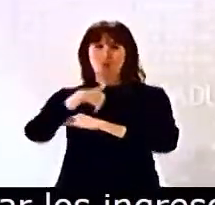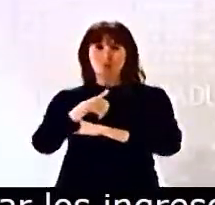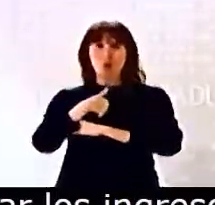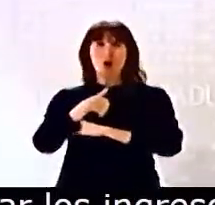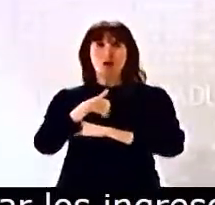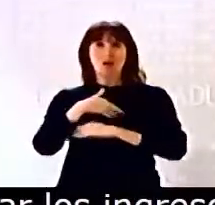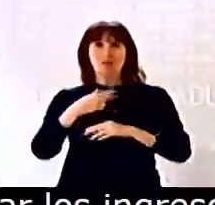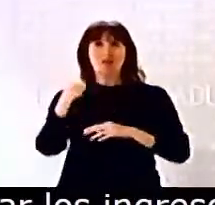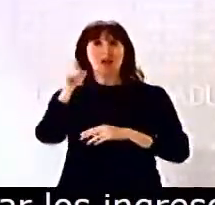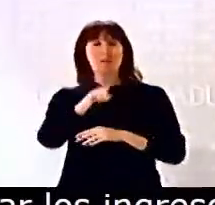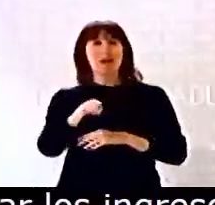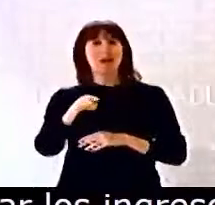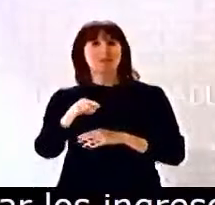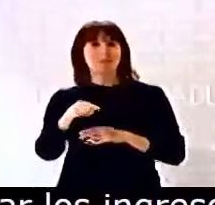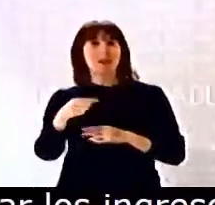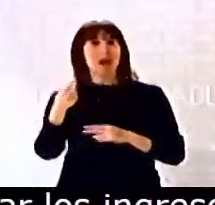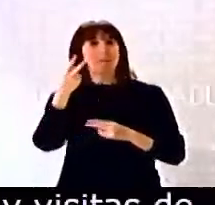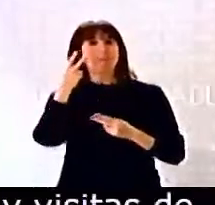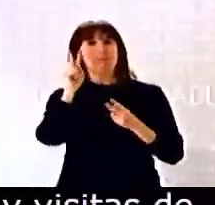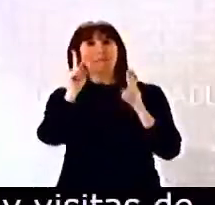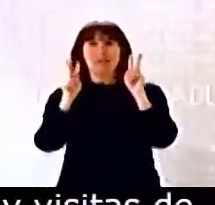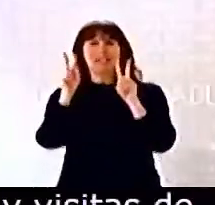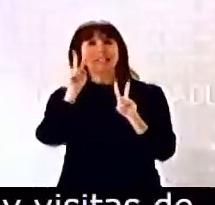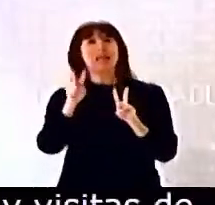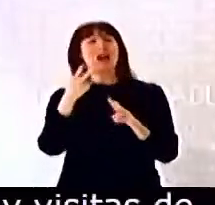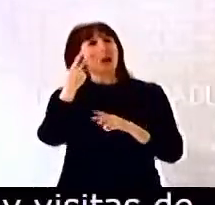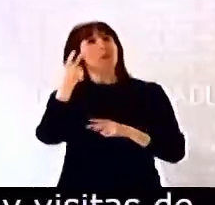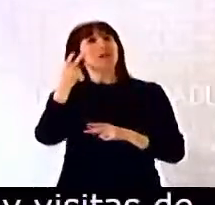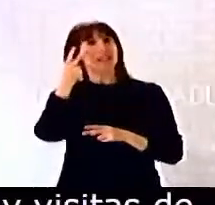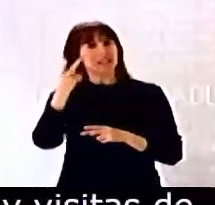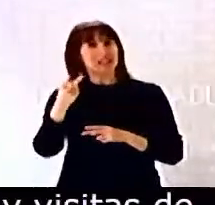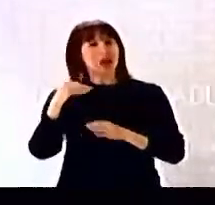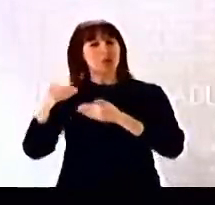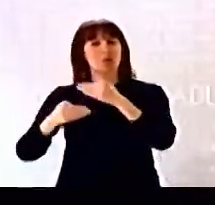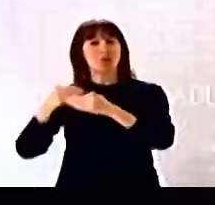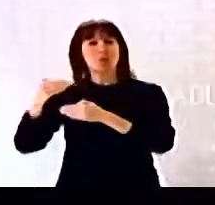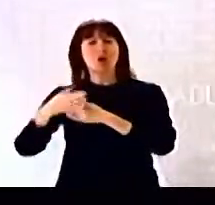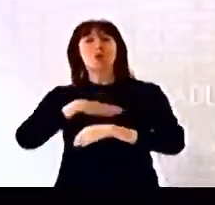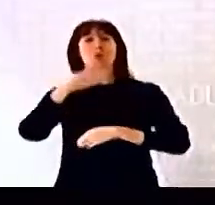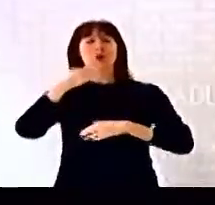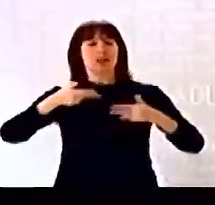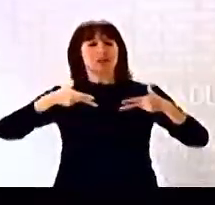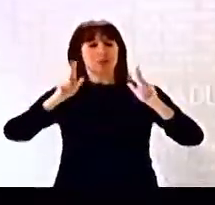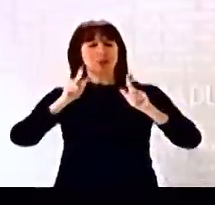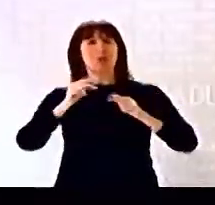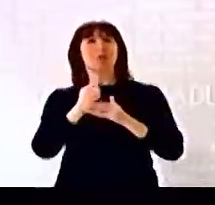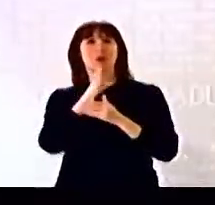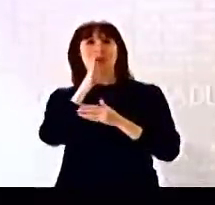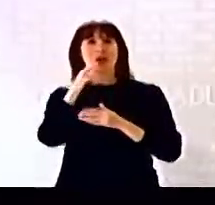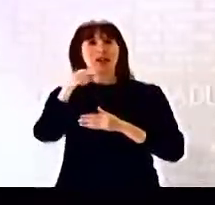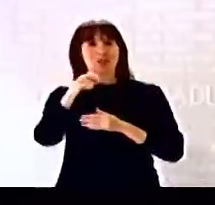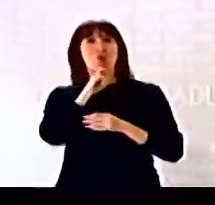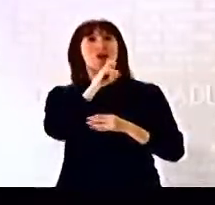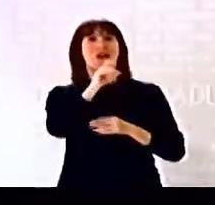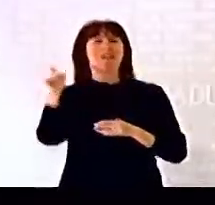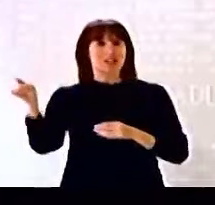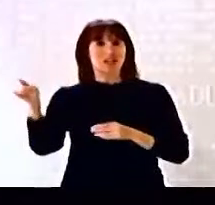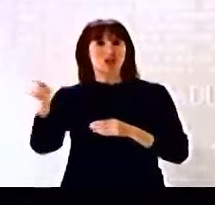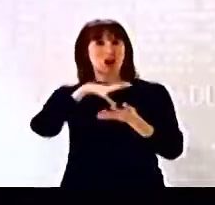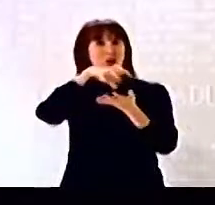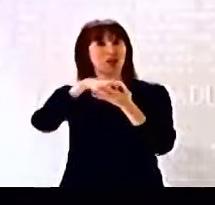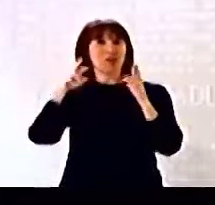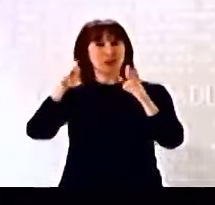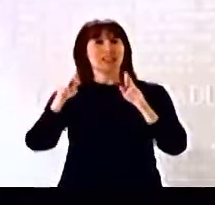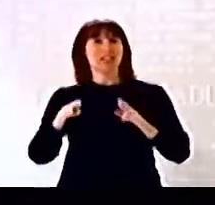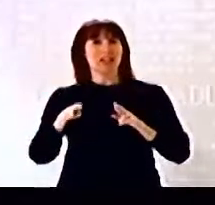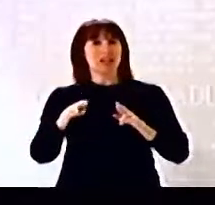de visitas de forma progresiva. En una instrucción interna se le comunicará a los centros residenciales,